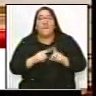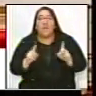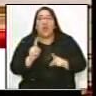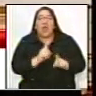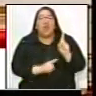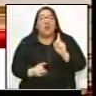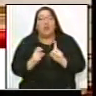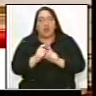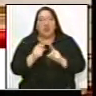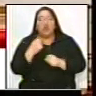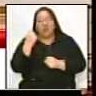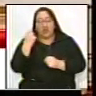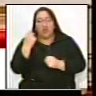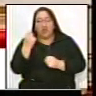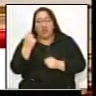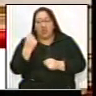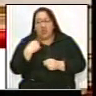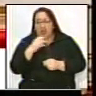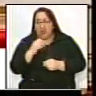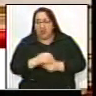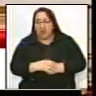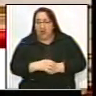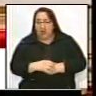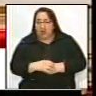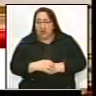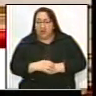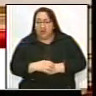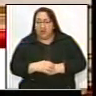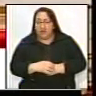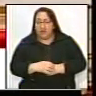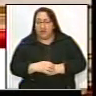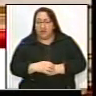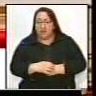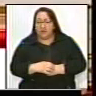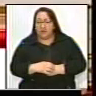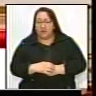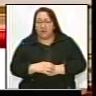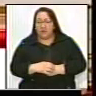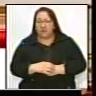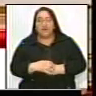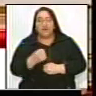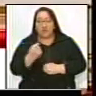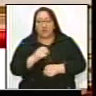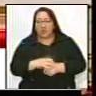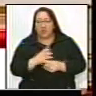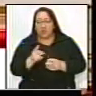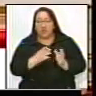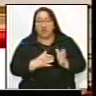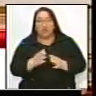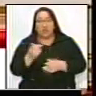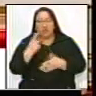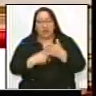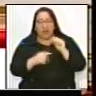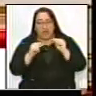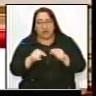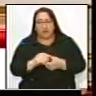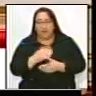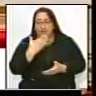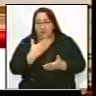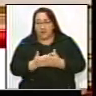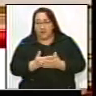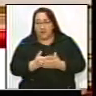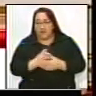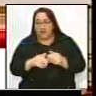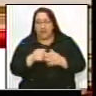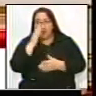algunas palabras yo sé que lo que yo digo me va a entender, doctora, porque usted está preparada para ello. Gracias